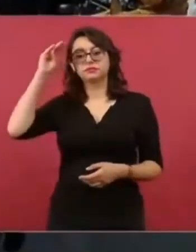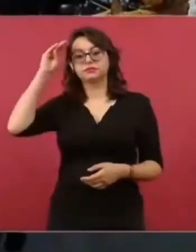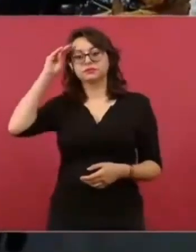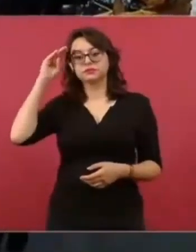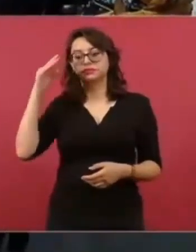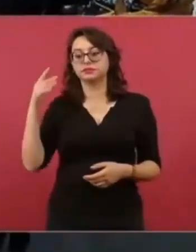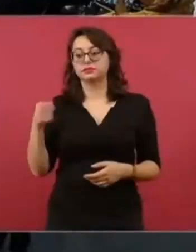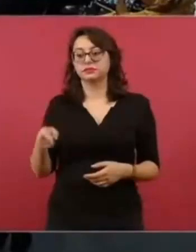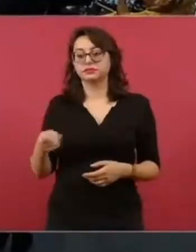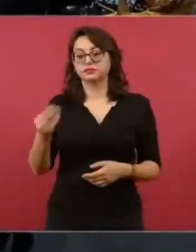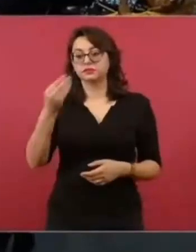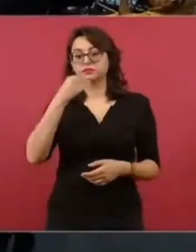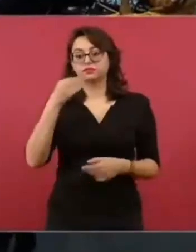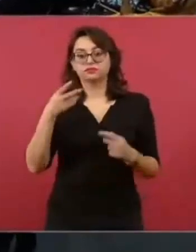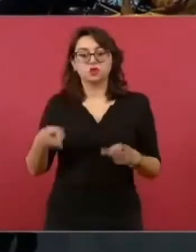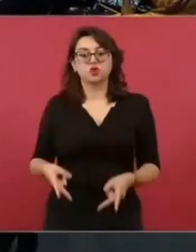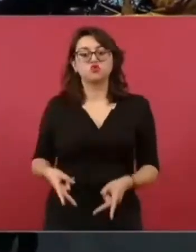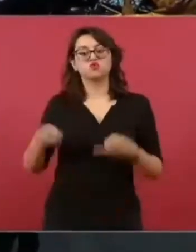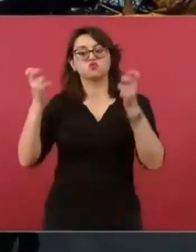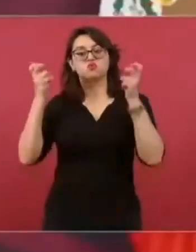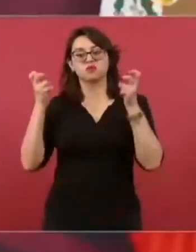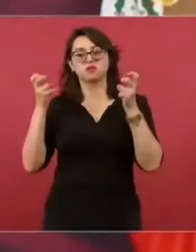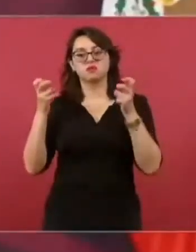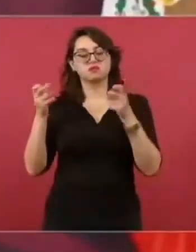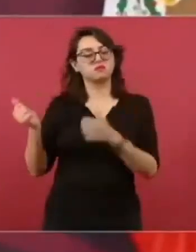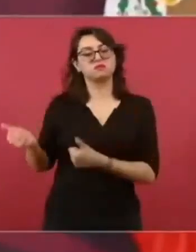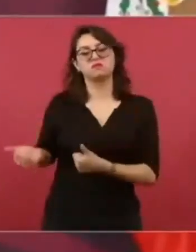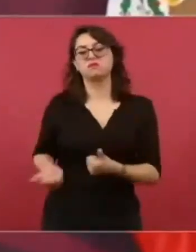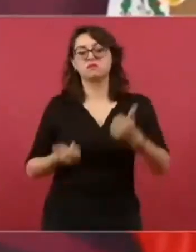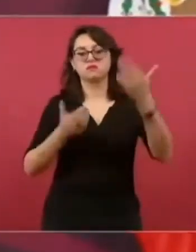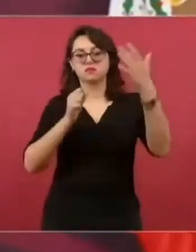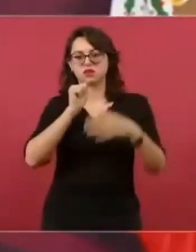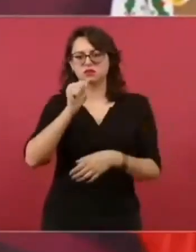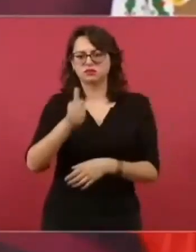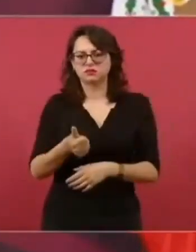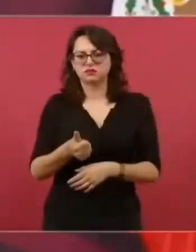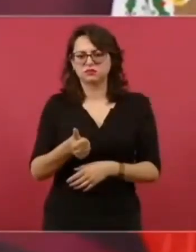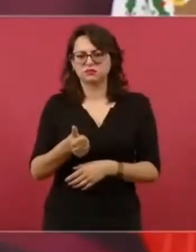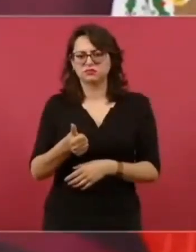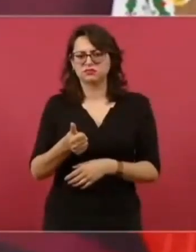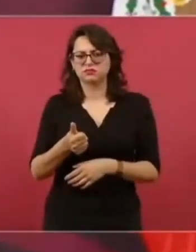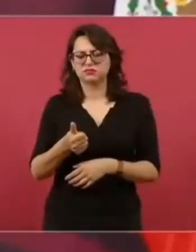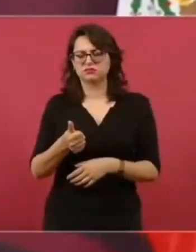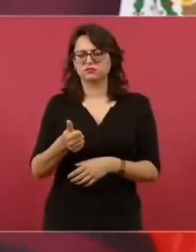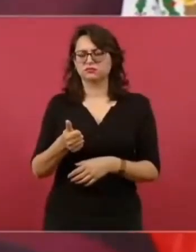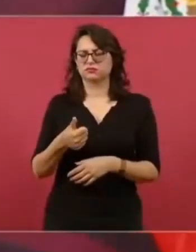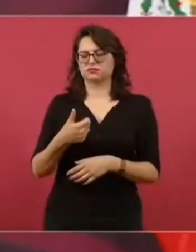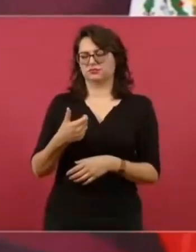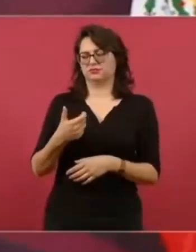de que es falso, pero los que